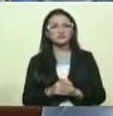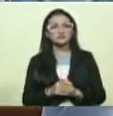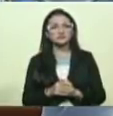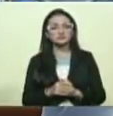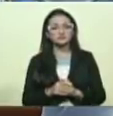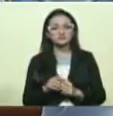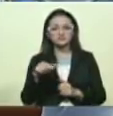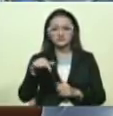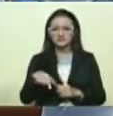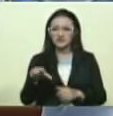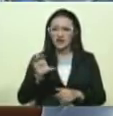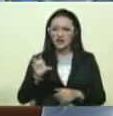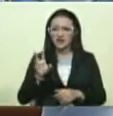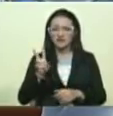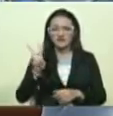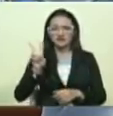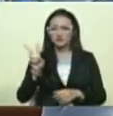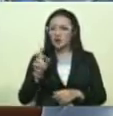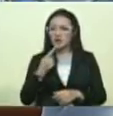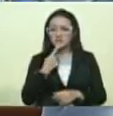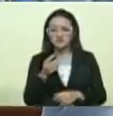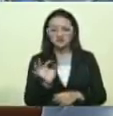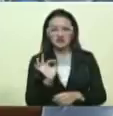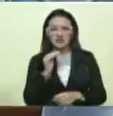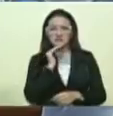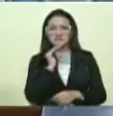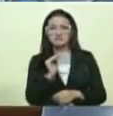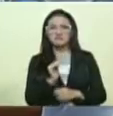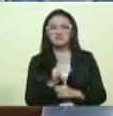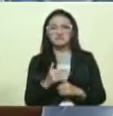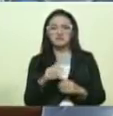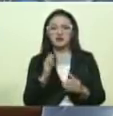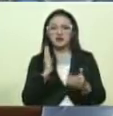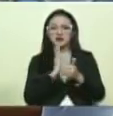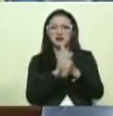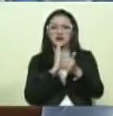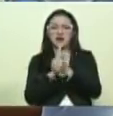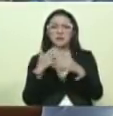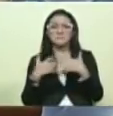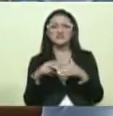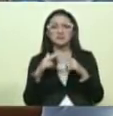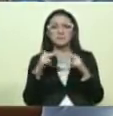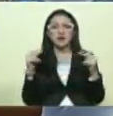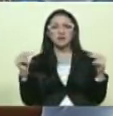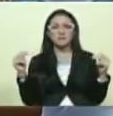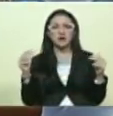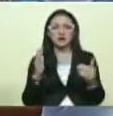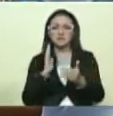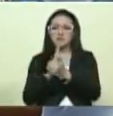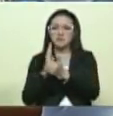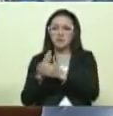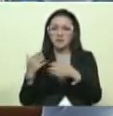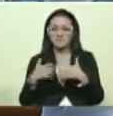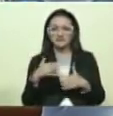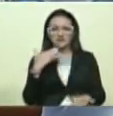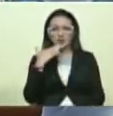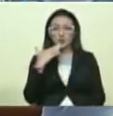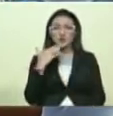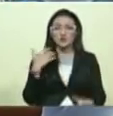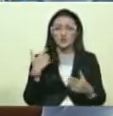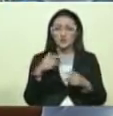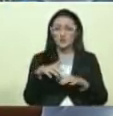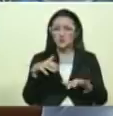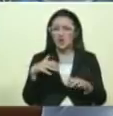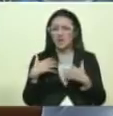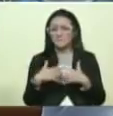Venezuela, al Estado venezolano? Registrando empresas en Panamá, registrando empresas en los Estados Unidos. Entonces, para nosotros esto es